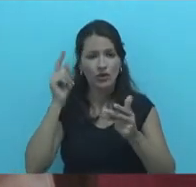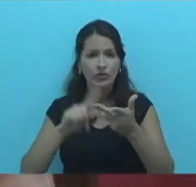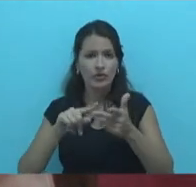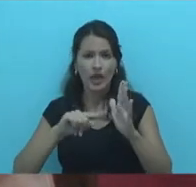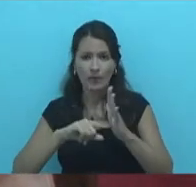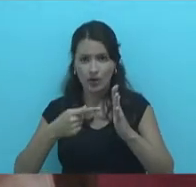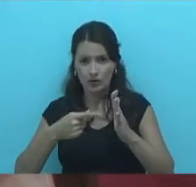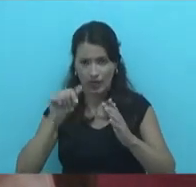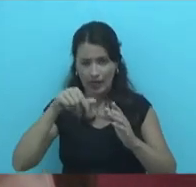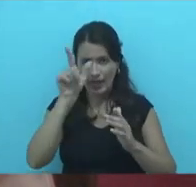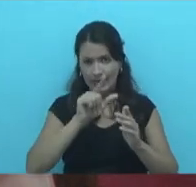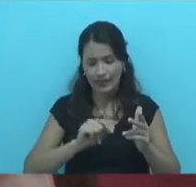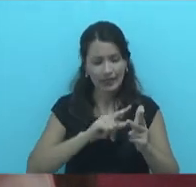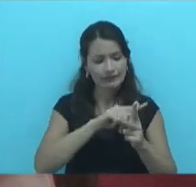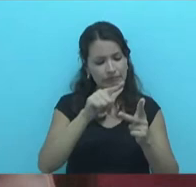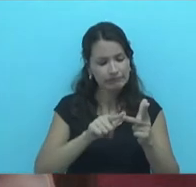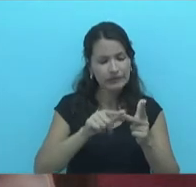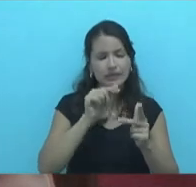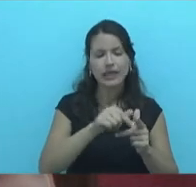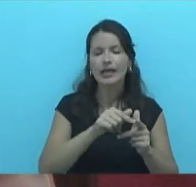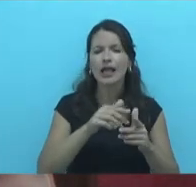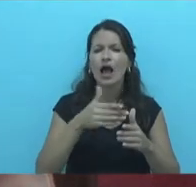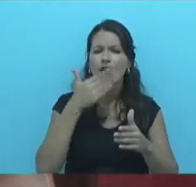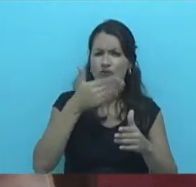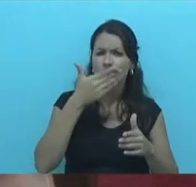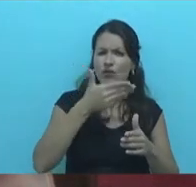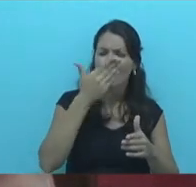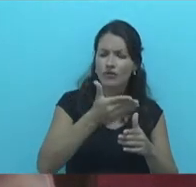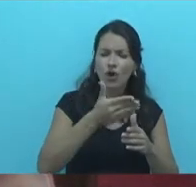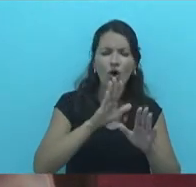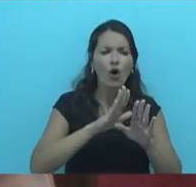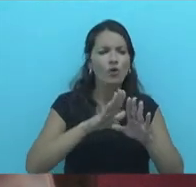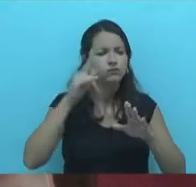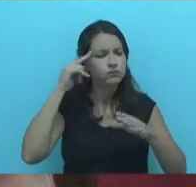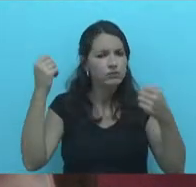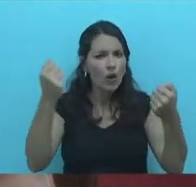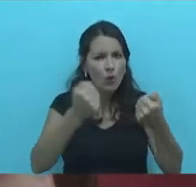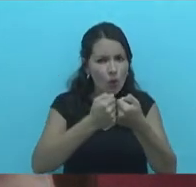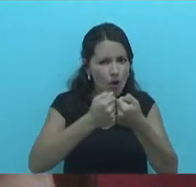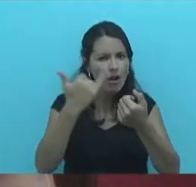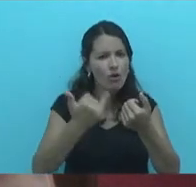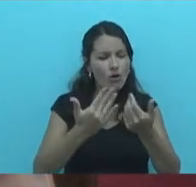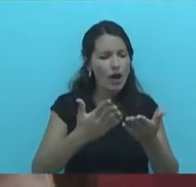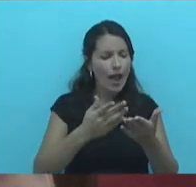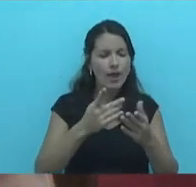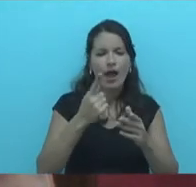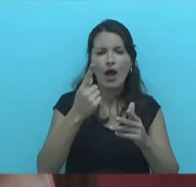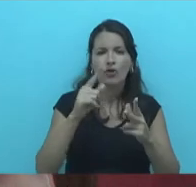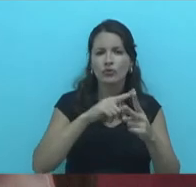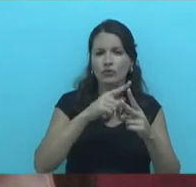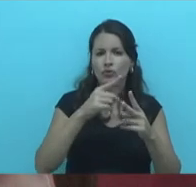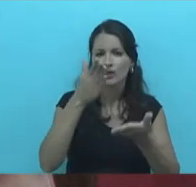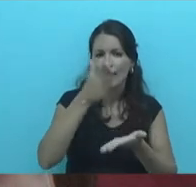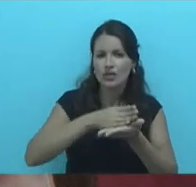cosas para el derecho internacional. Primero, el principio de no intervención de